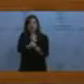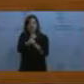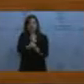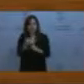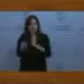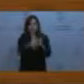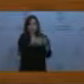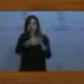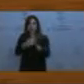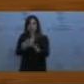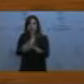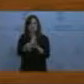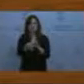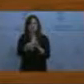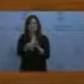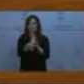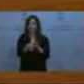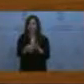de que nosotros...